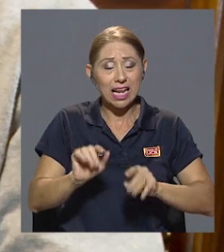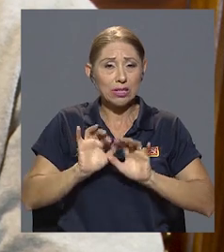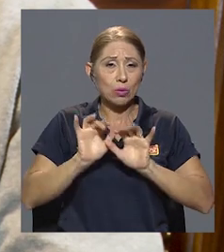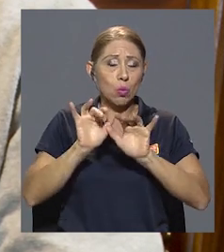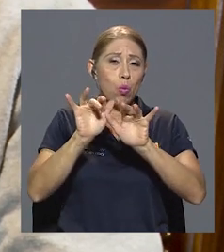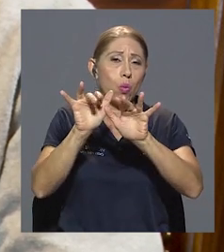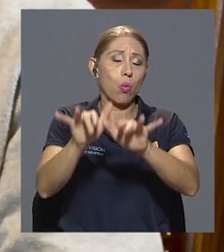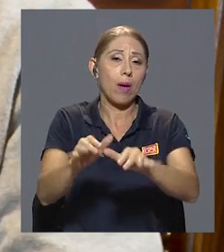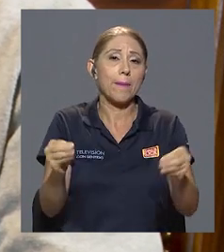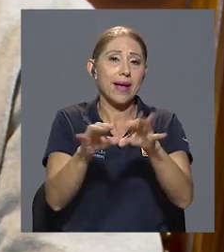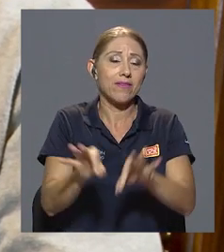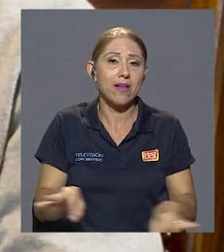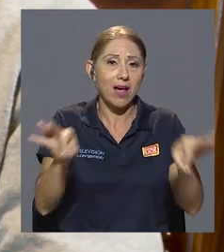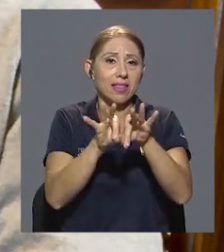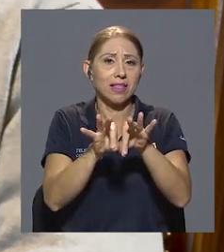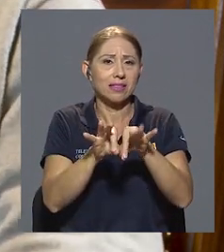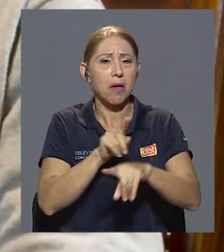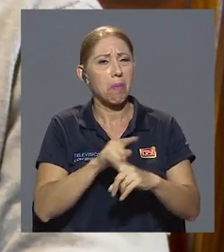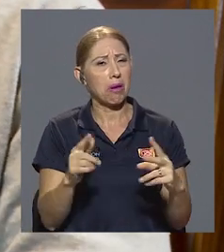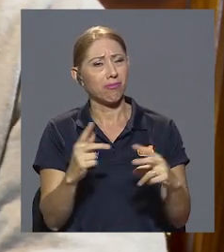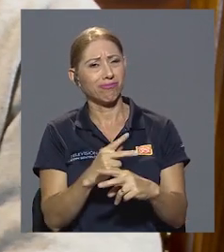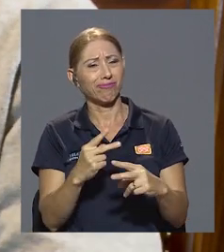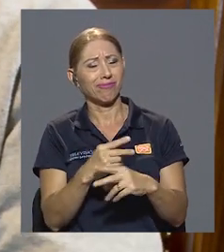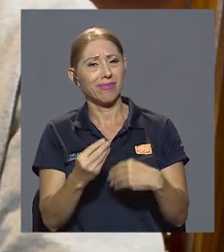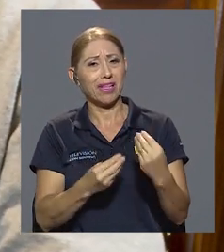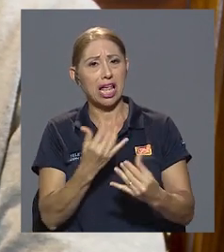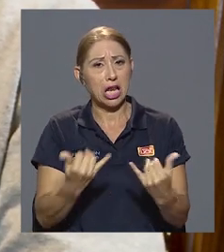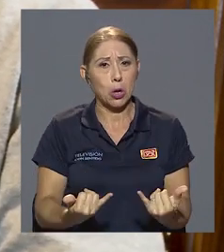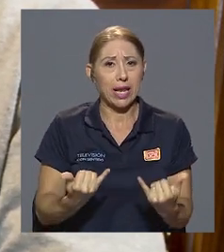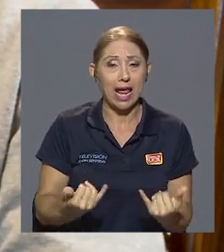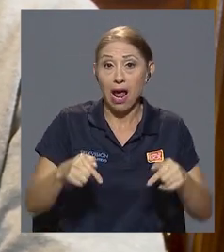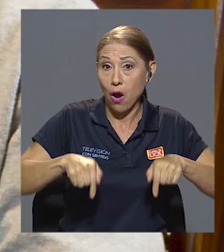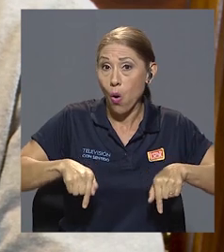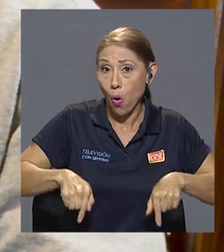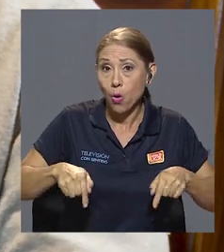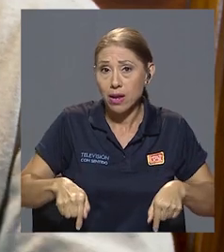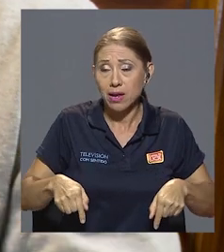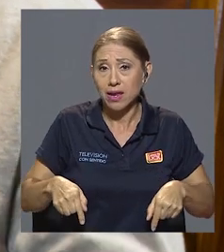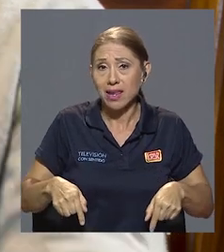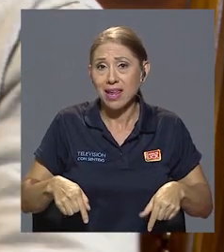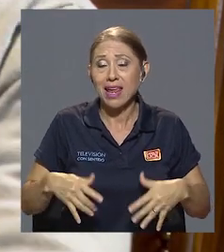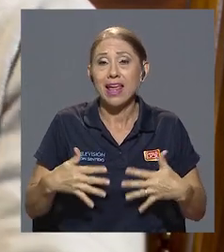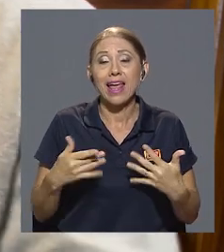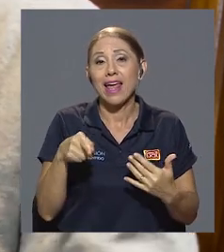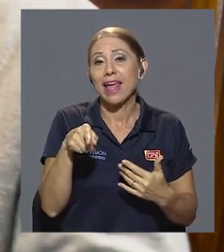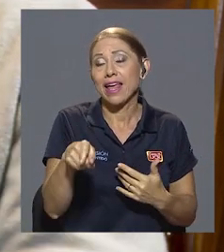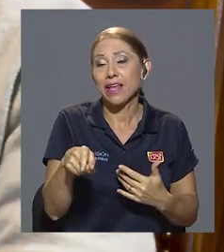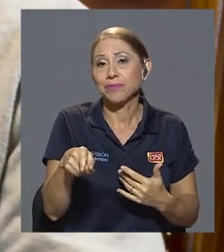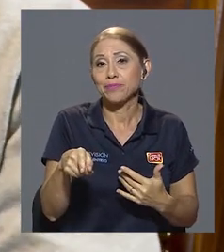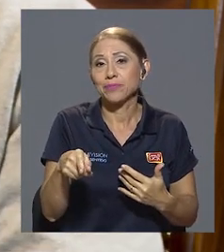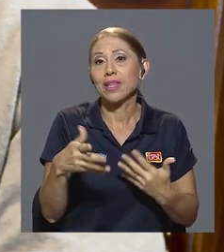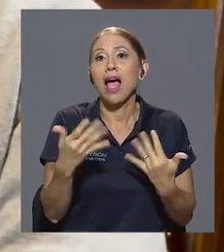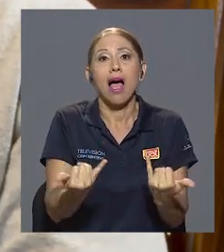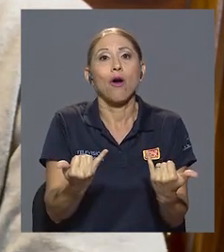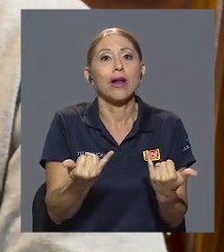de las más relevantes la gran ironía es que hoy está digamos en en la primera fila